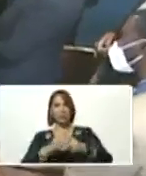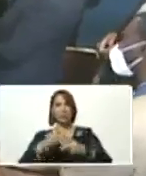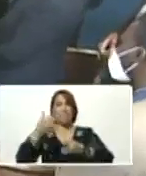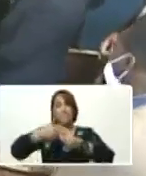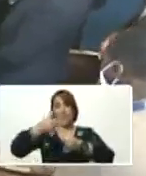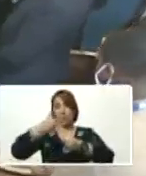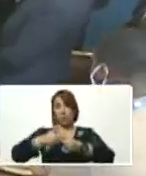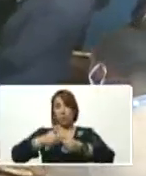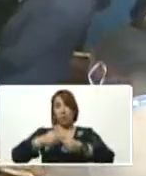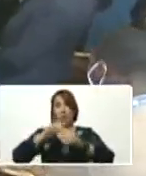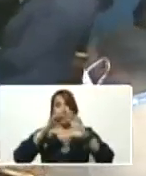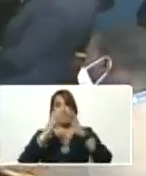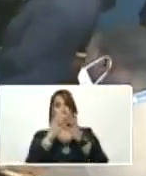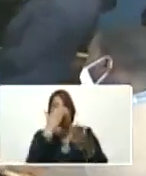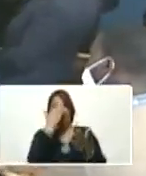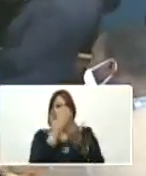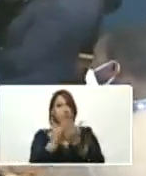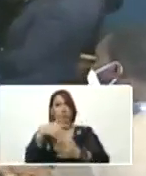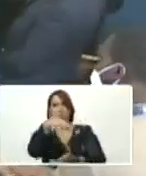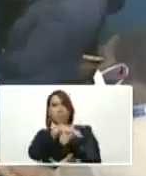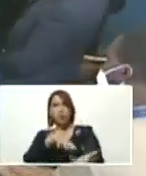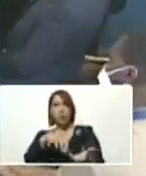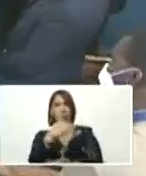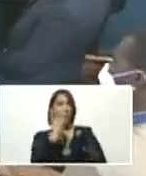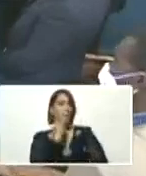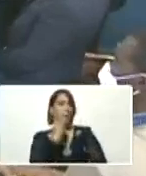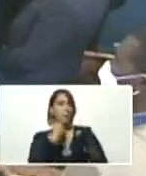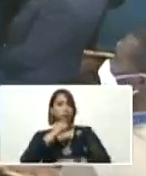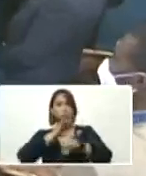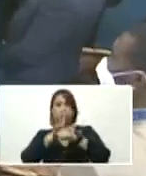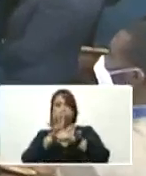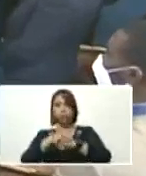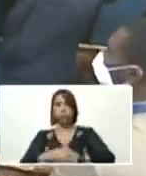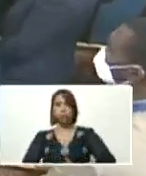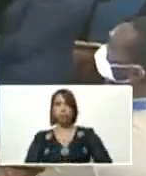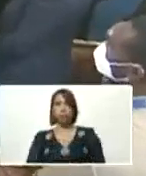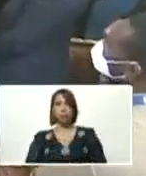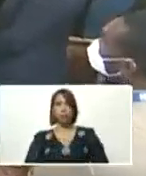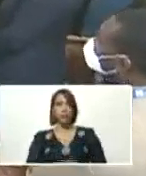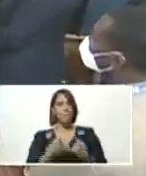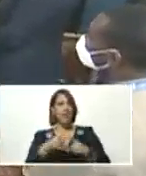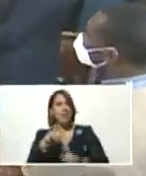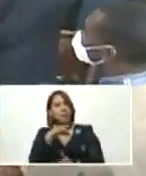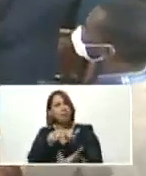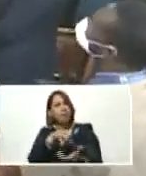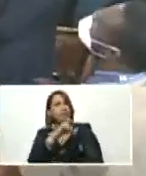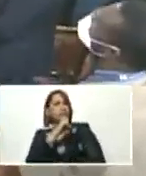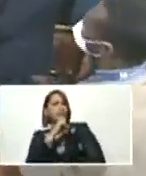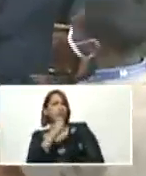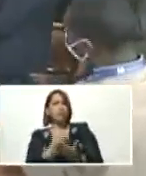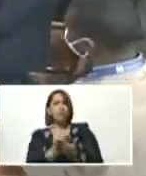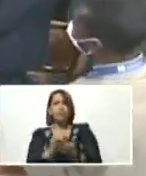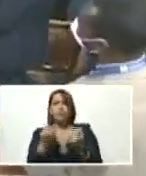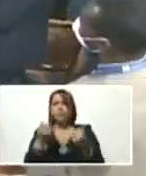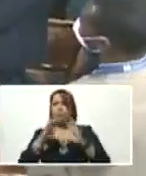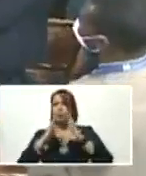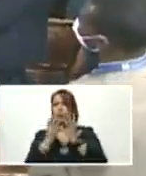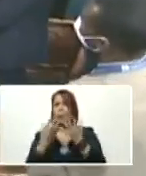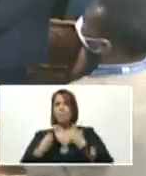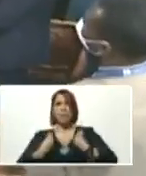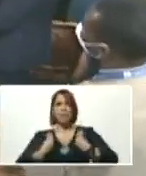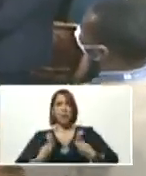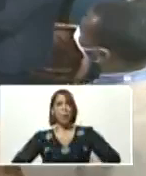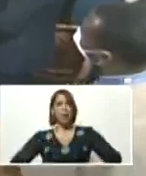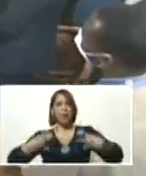mundo frente a la crisis de la pandemia de la COVID-19, pero también de las coyunturas económicas mundiales que vive la